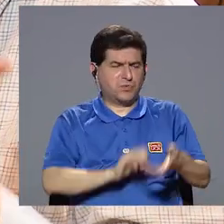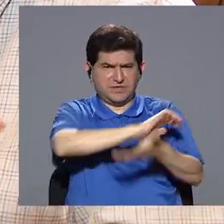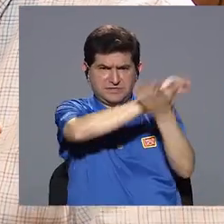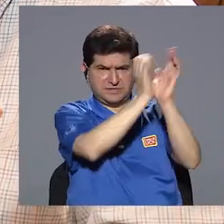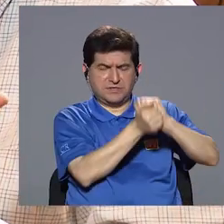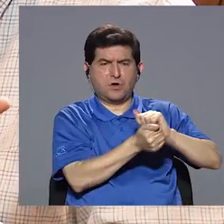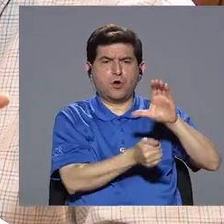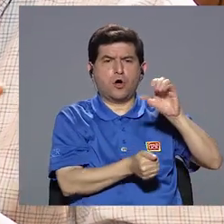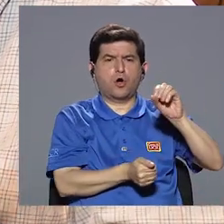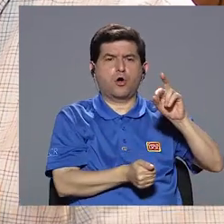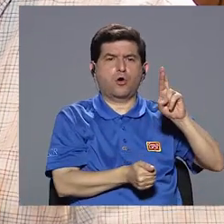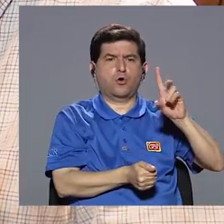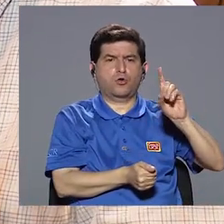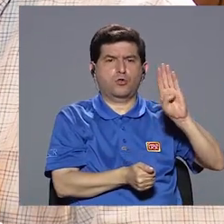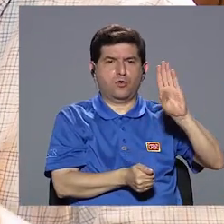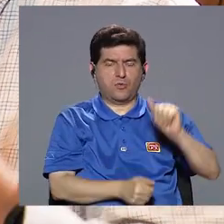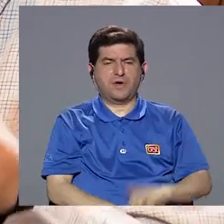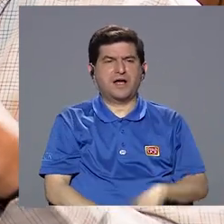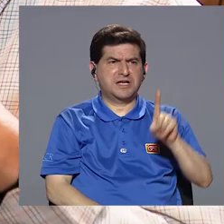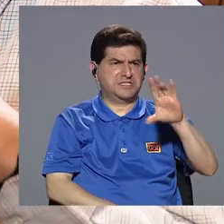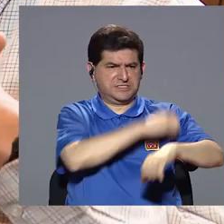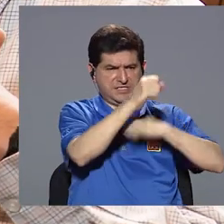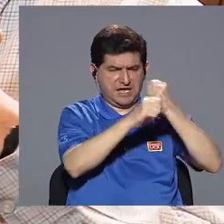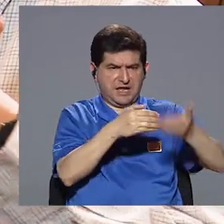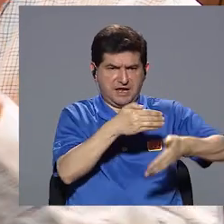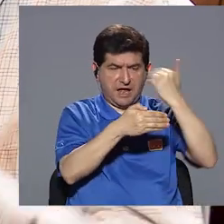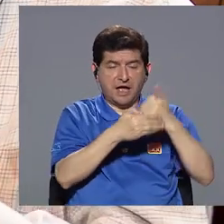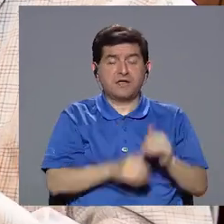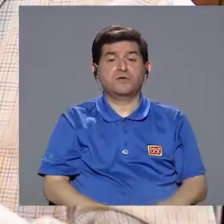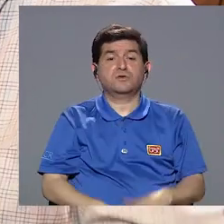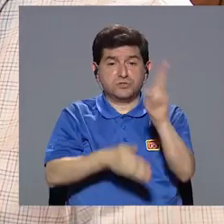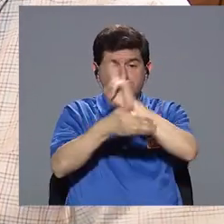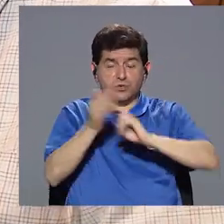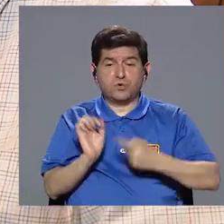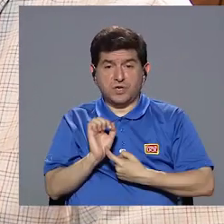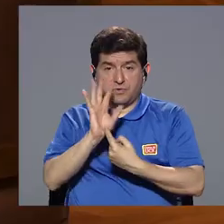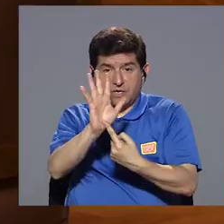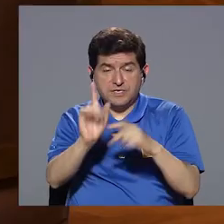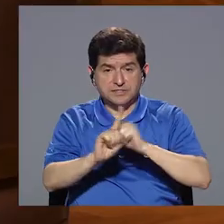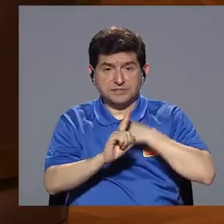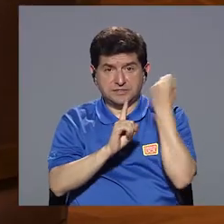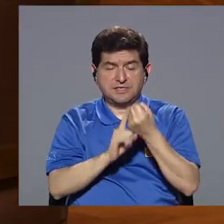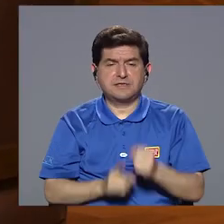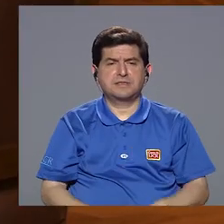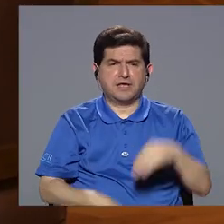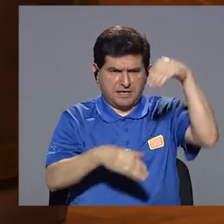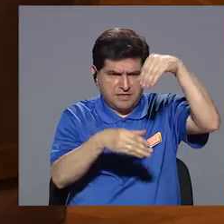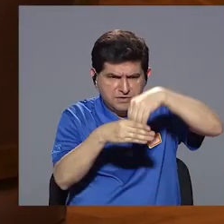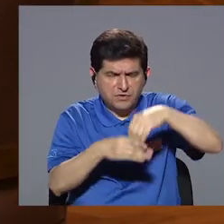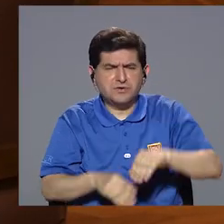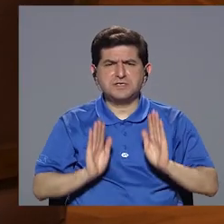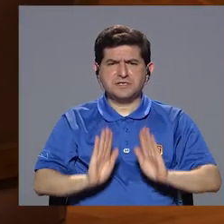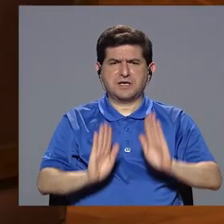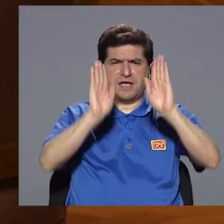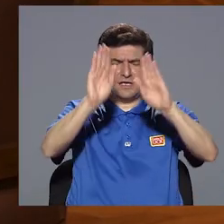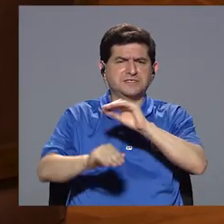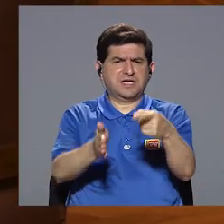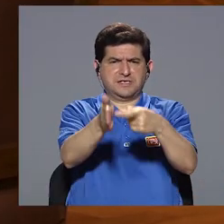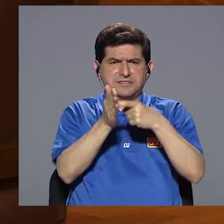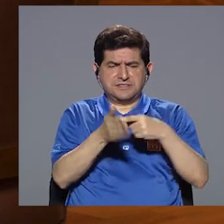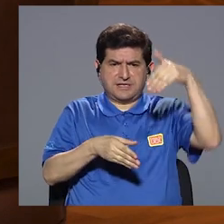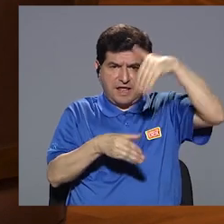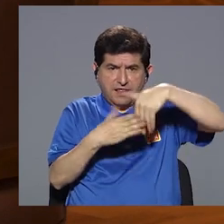todo después de la reforma de córdoba hace 100 años cuando la universidad se proyecta mucho más a la sociedad cuando se introducen elementos de excelencia y